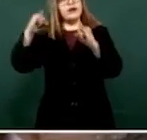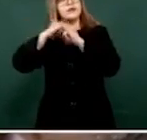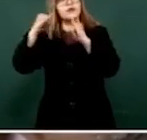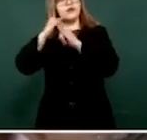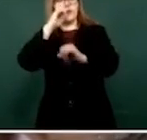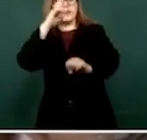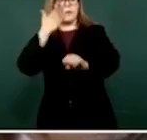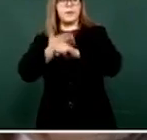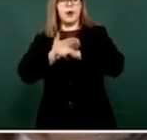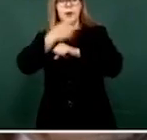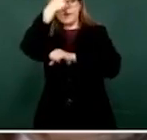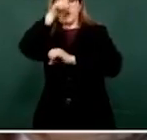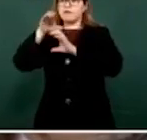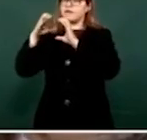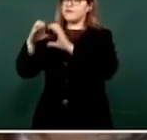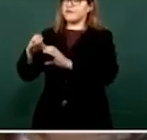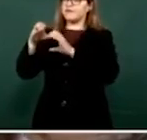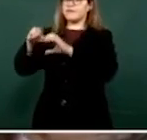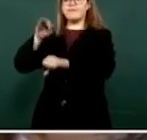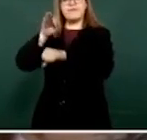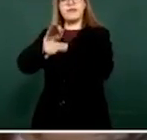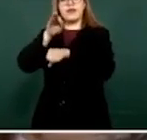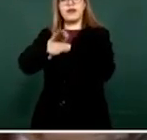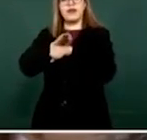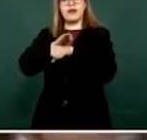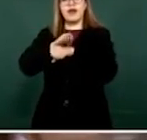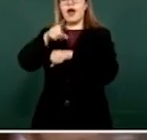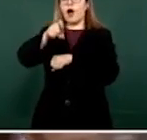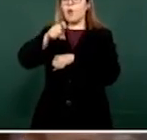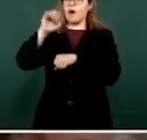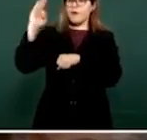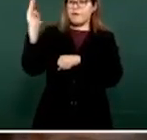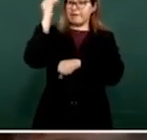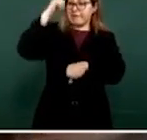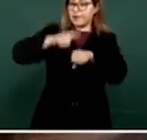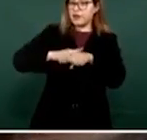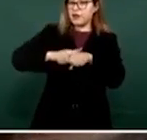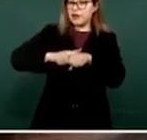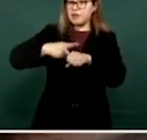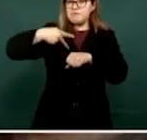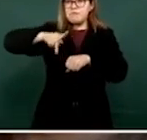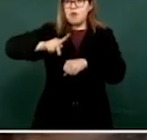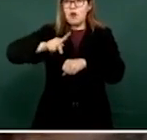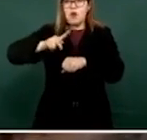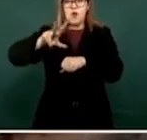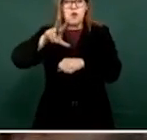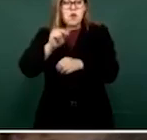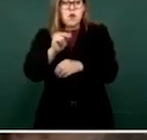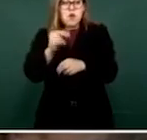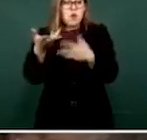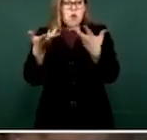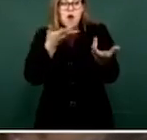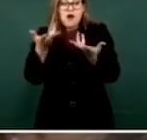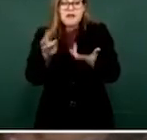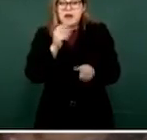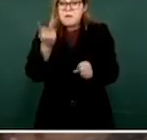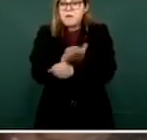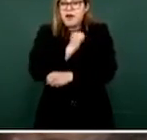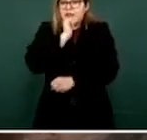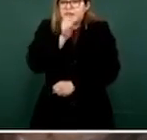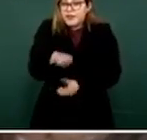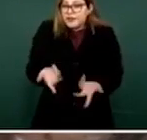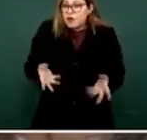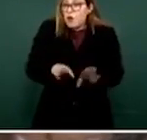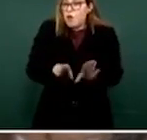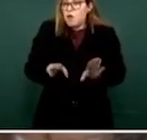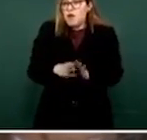encargada de cuidar las aguas federales, pues realmente no está pasando nada, ¿no? Parece que nadie